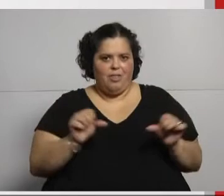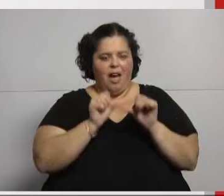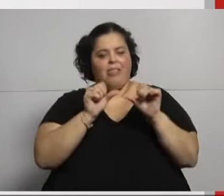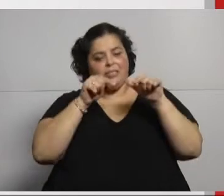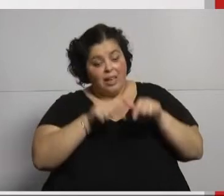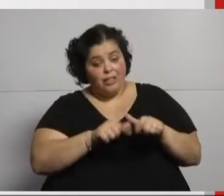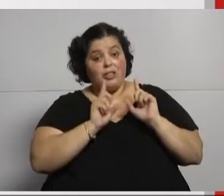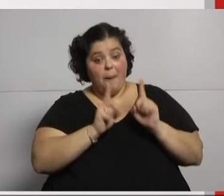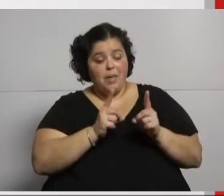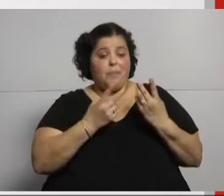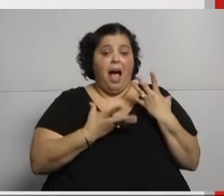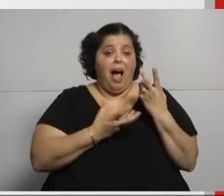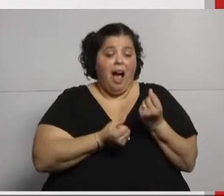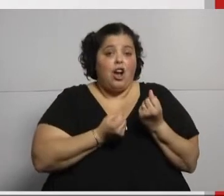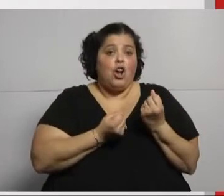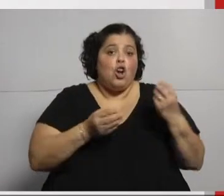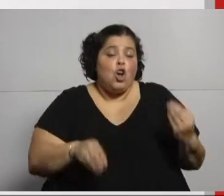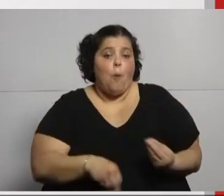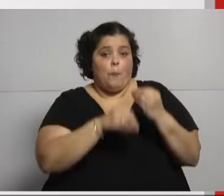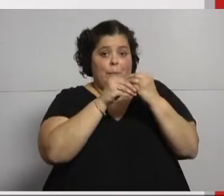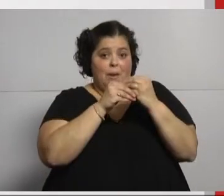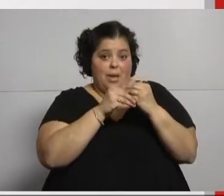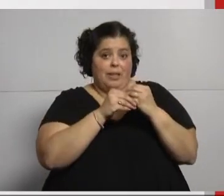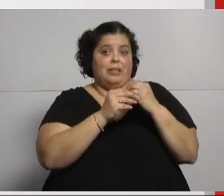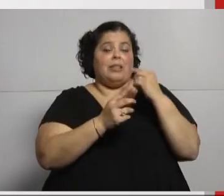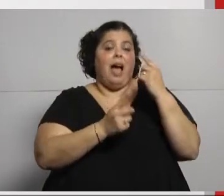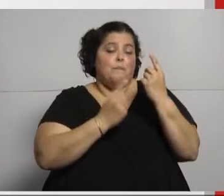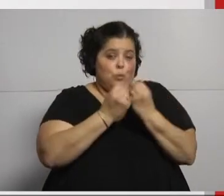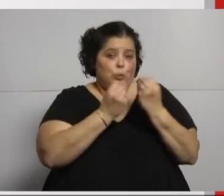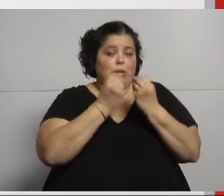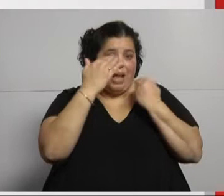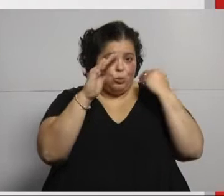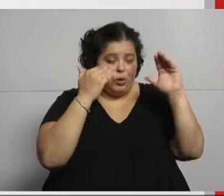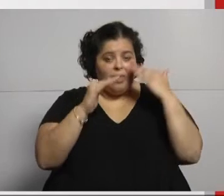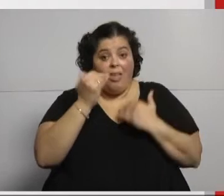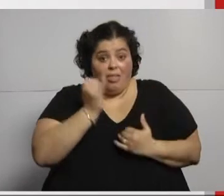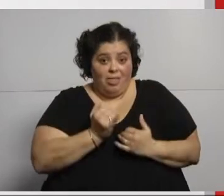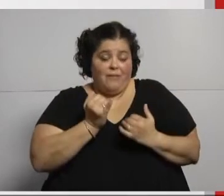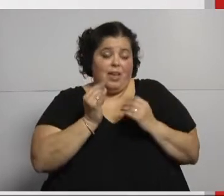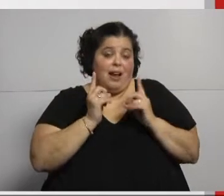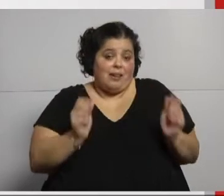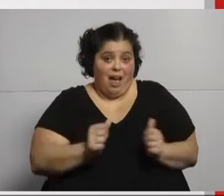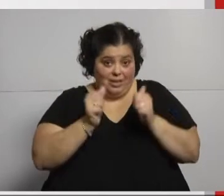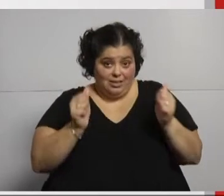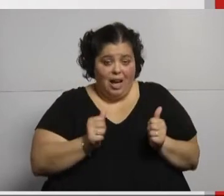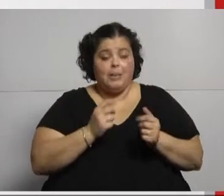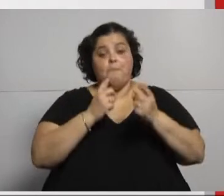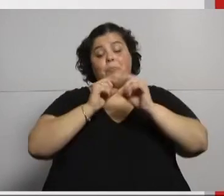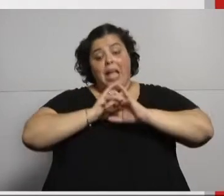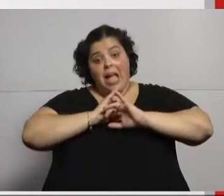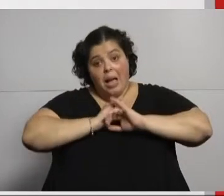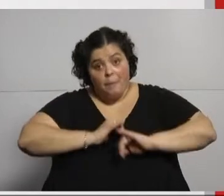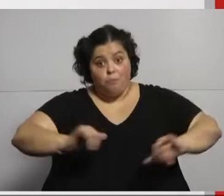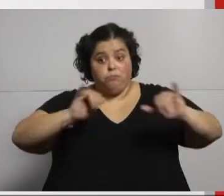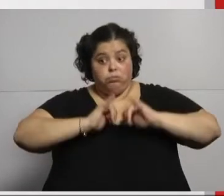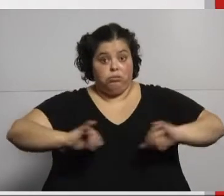igual complementar en realidad al desplazamiento que igual muchas autoridades tenían que realizar. Bueno, se han desarrollado campañas de información